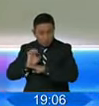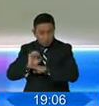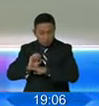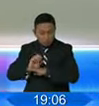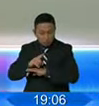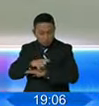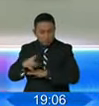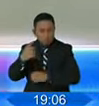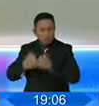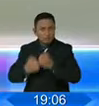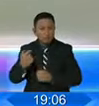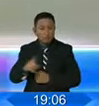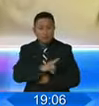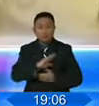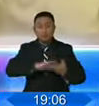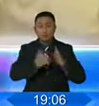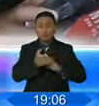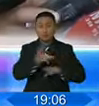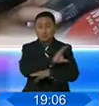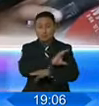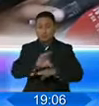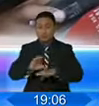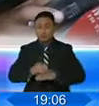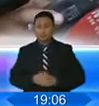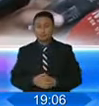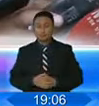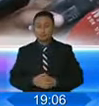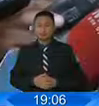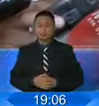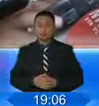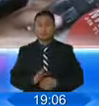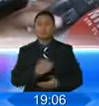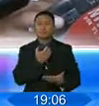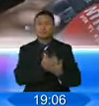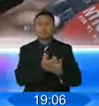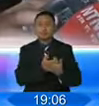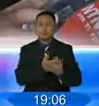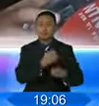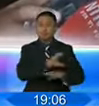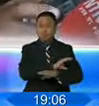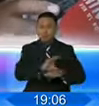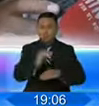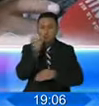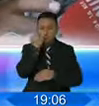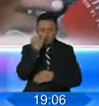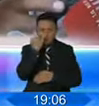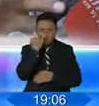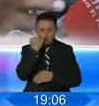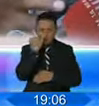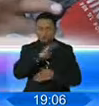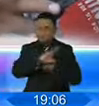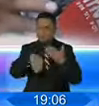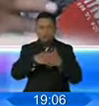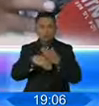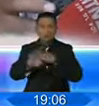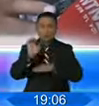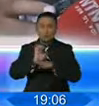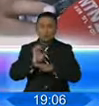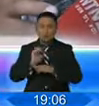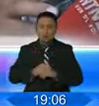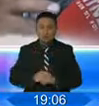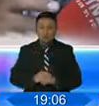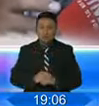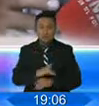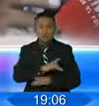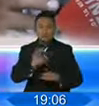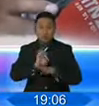atenta contra las comunidades campesinas. Solamente afecta a la economía campesina indígena, sino a todos los ecuatorianos. Los ecuatorianos